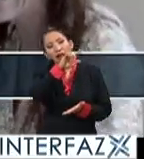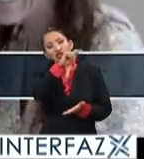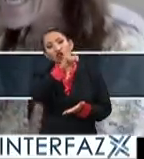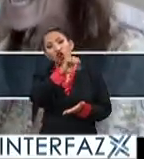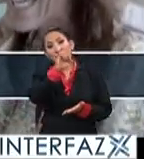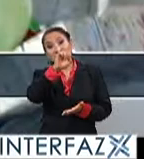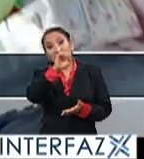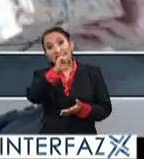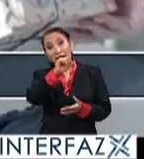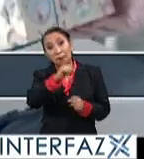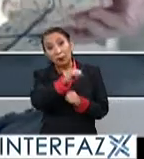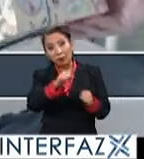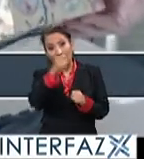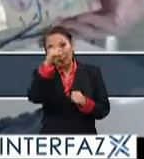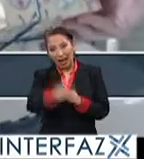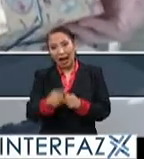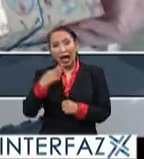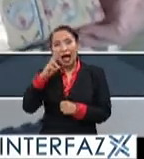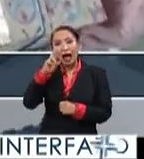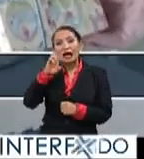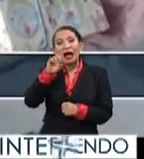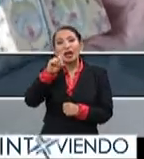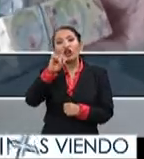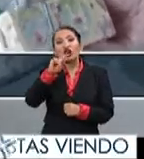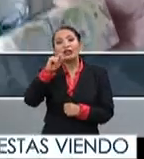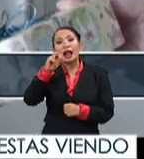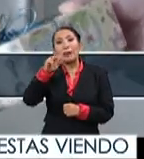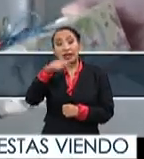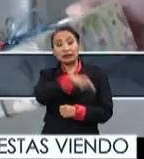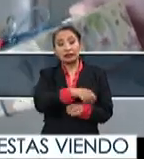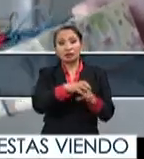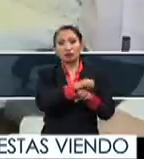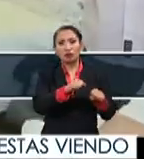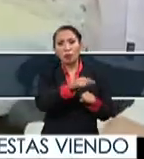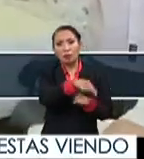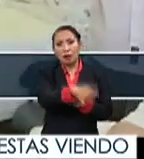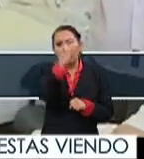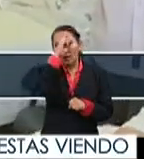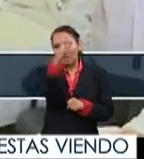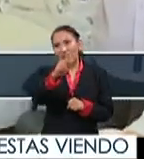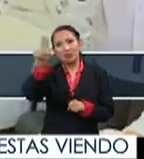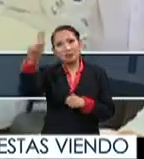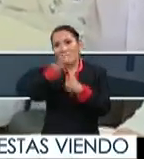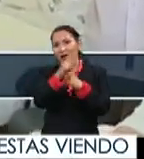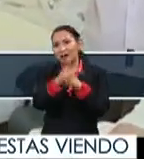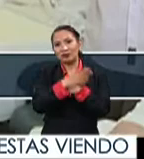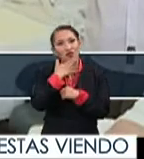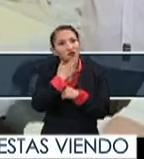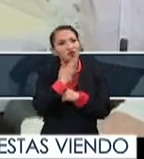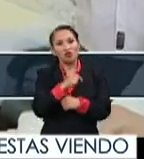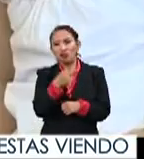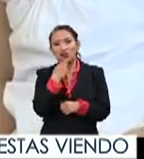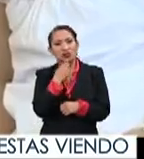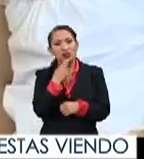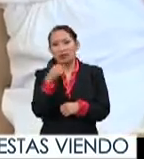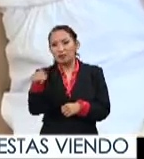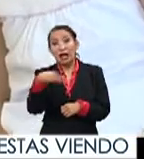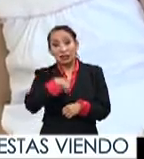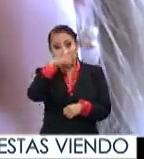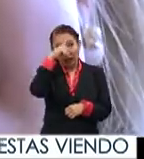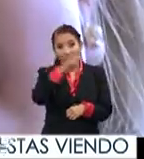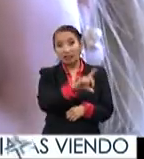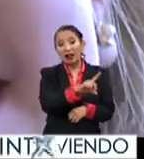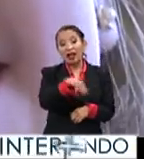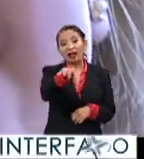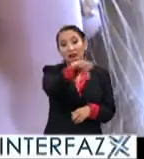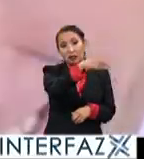se utiliza para hacer radioterapias. Estas bombas están prohibidas en casi todos los países. Aquí en México todavía tenemos